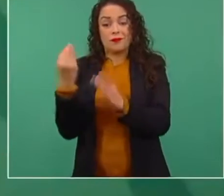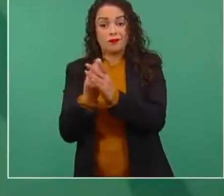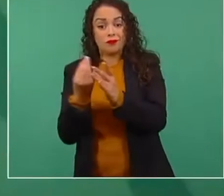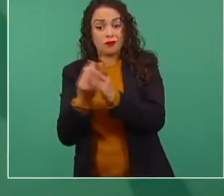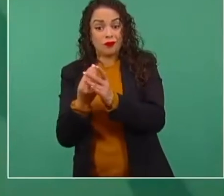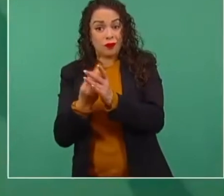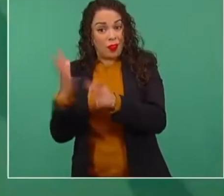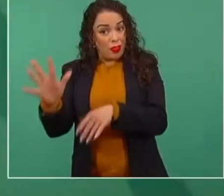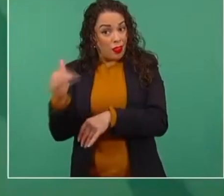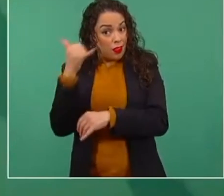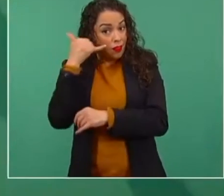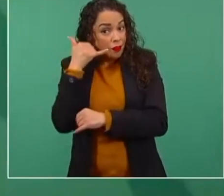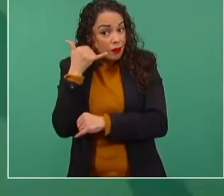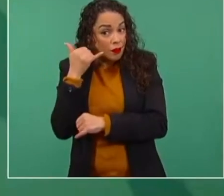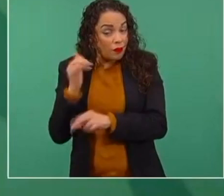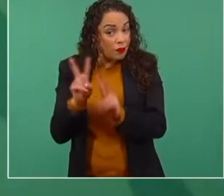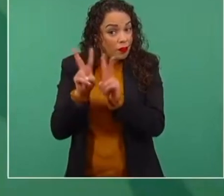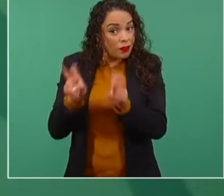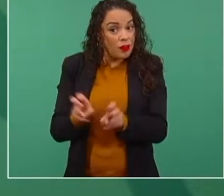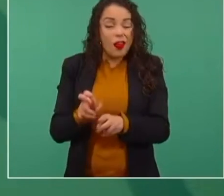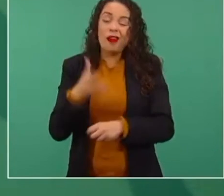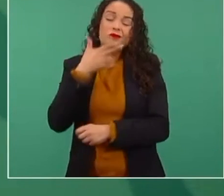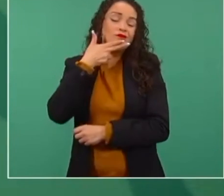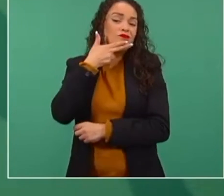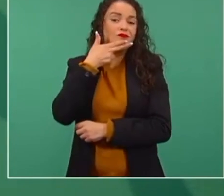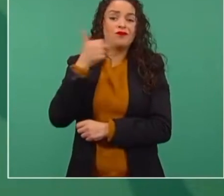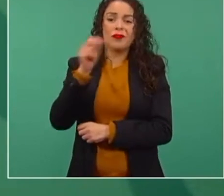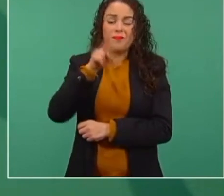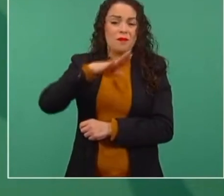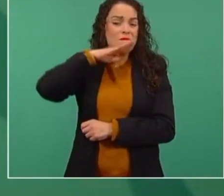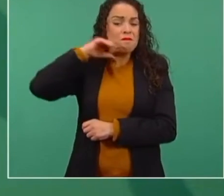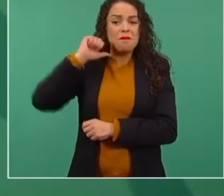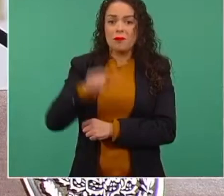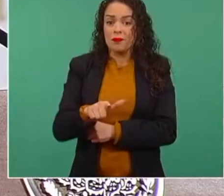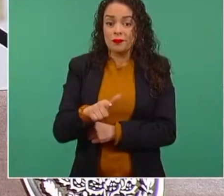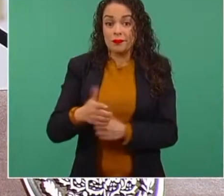Con información de Marcelino Ramos, Noticias TVT.